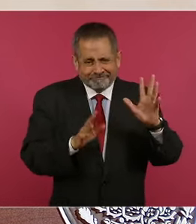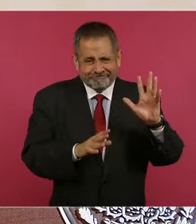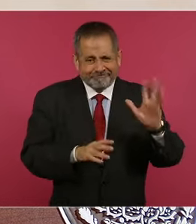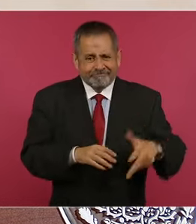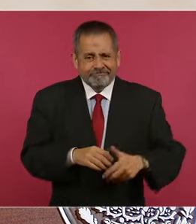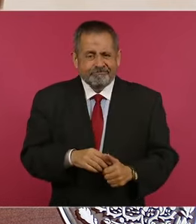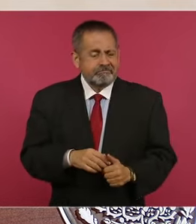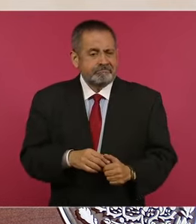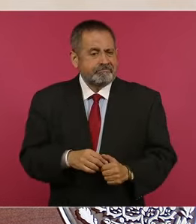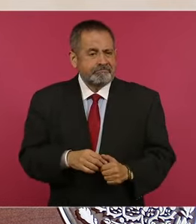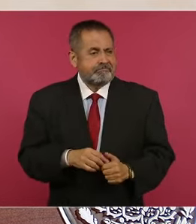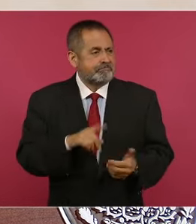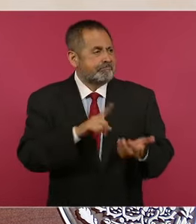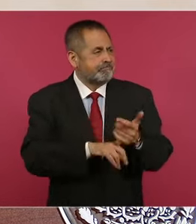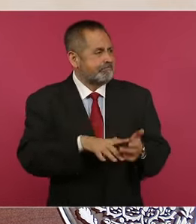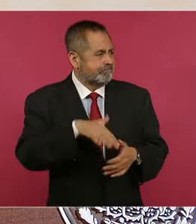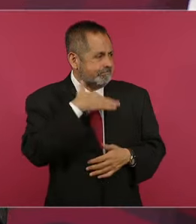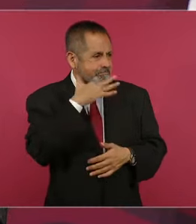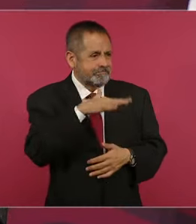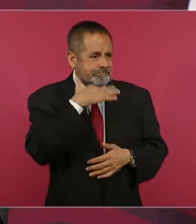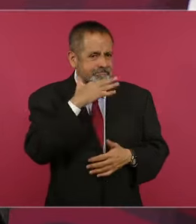de la corrupción